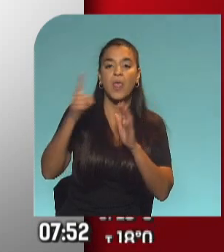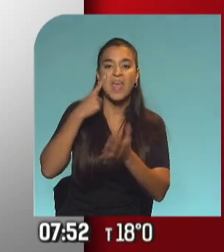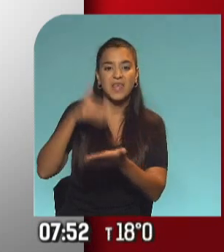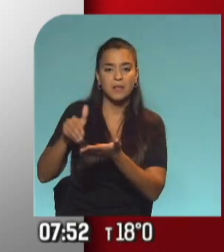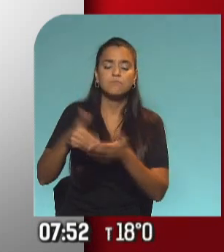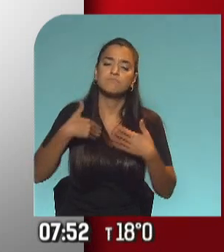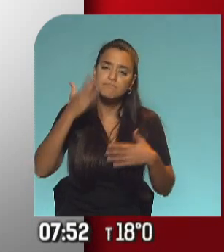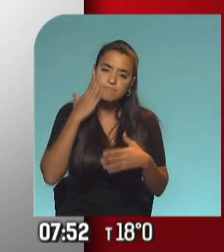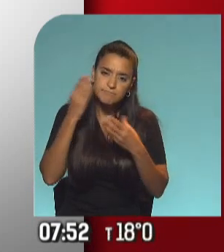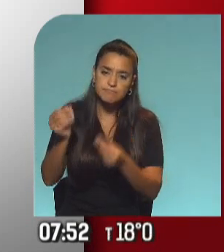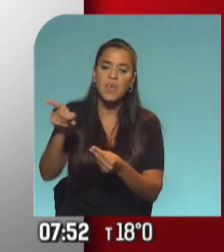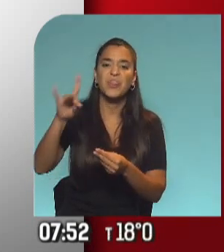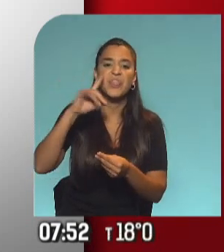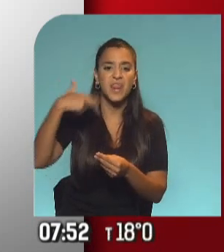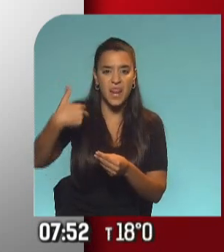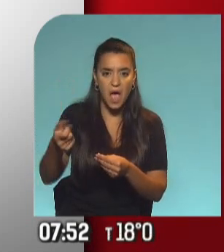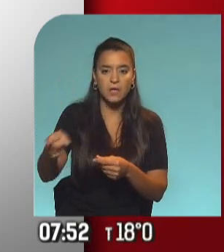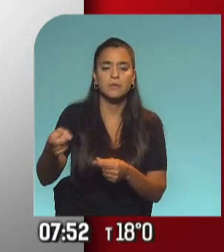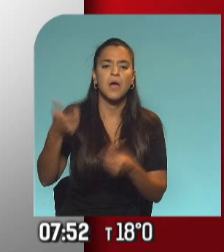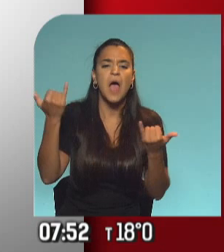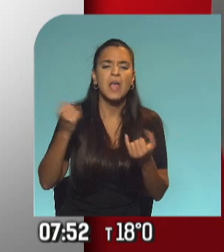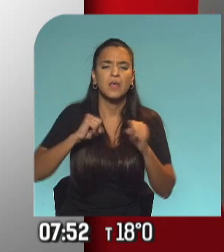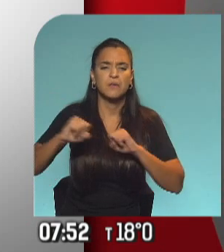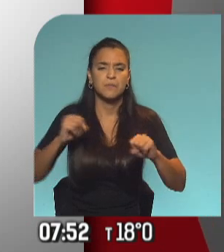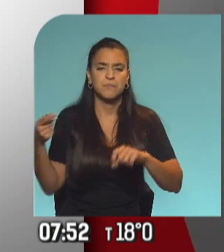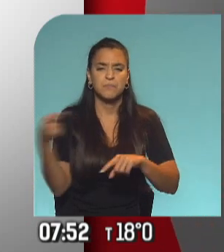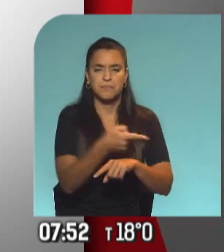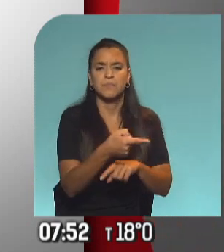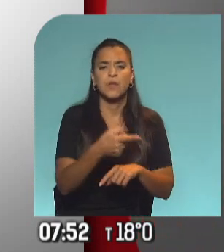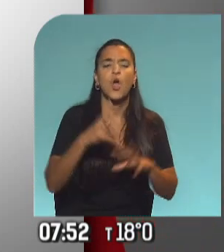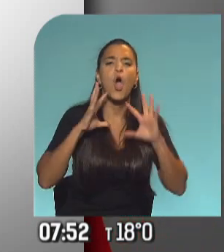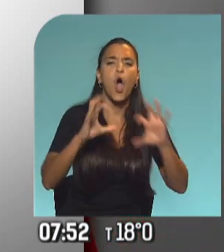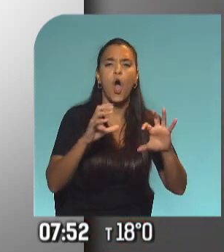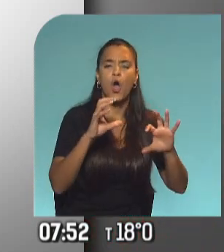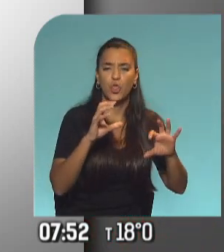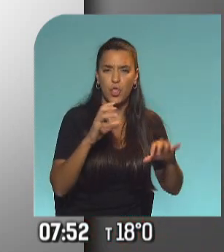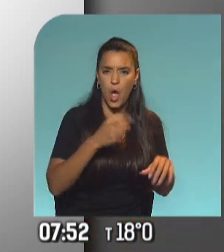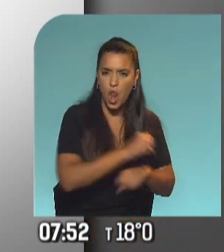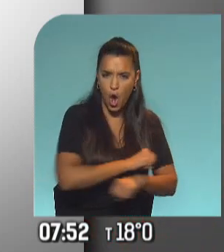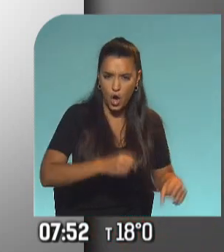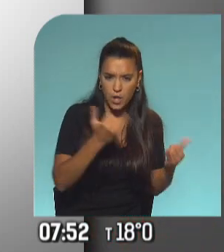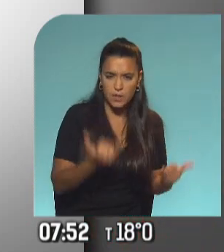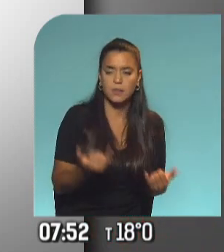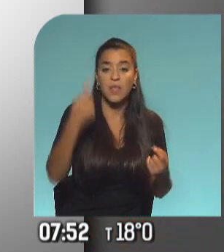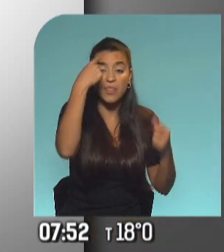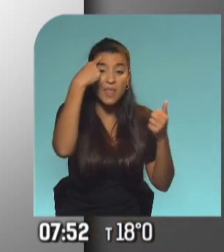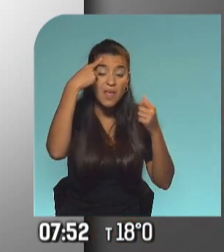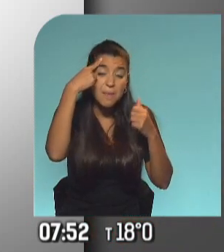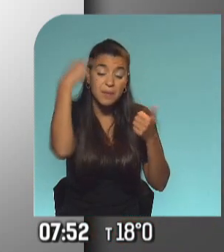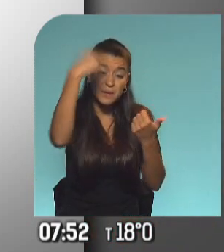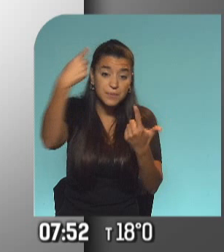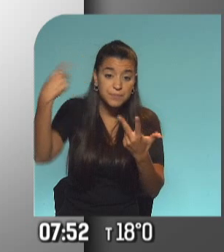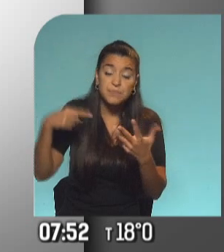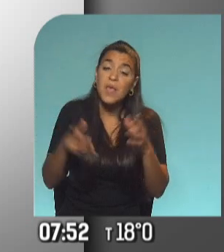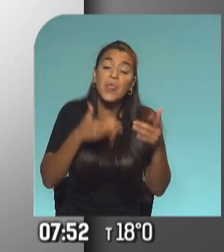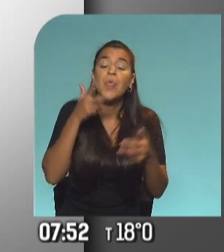y mi solidaridad con dina que está recibiendo ataques gordo o diantes los disensos forman parte del debate democrático